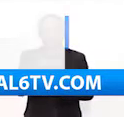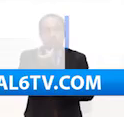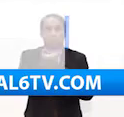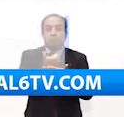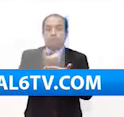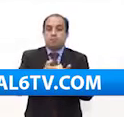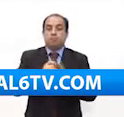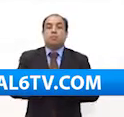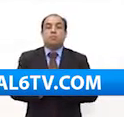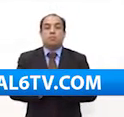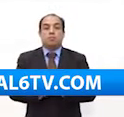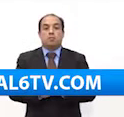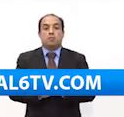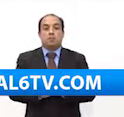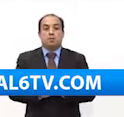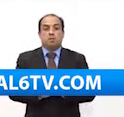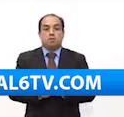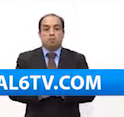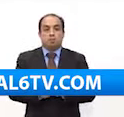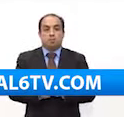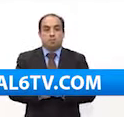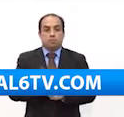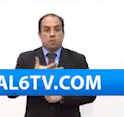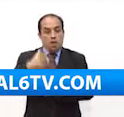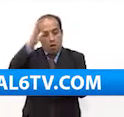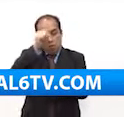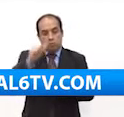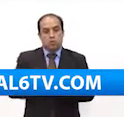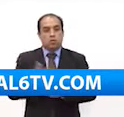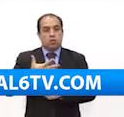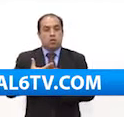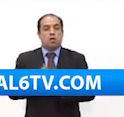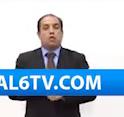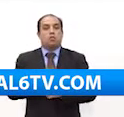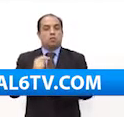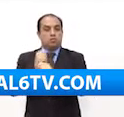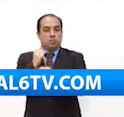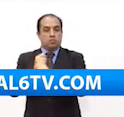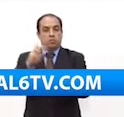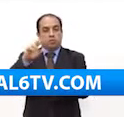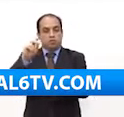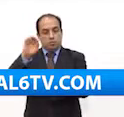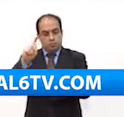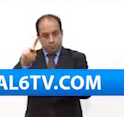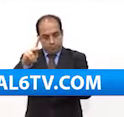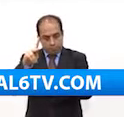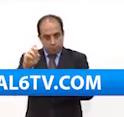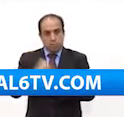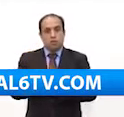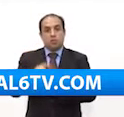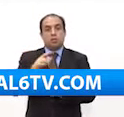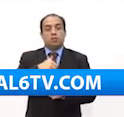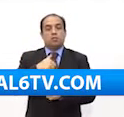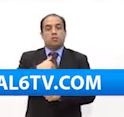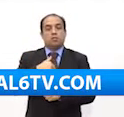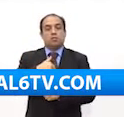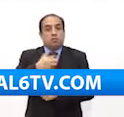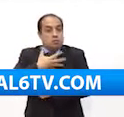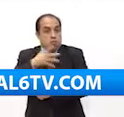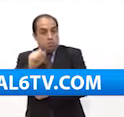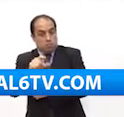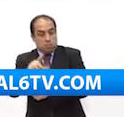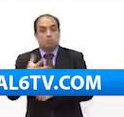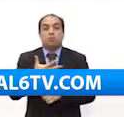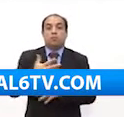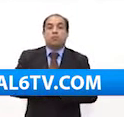acordada con el transporte concesionado y RTP que están en apoyo, coordinación de operativos con tránsito para evitar aglomeraciones